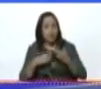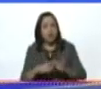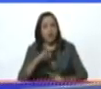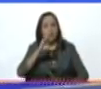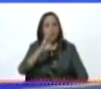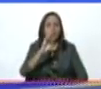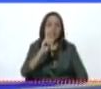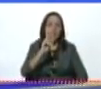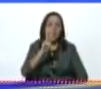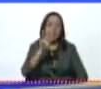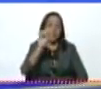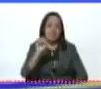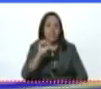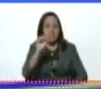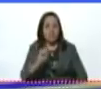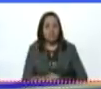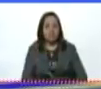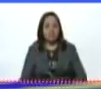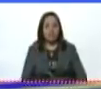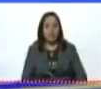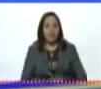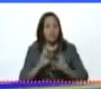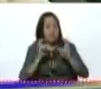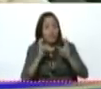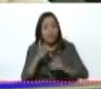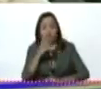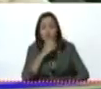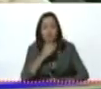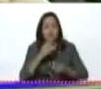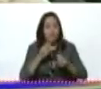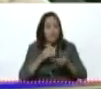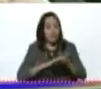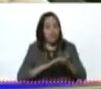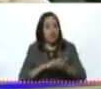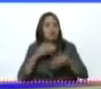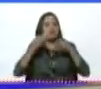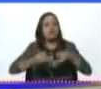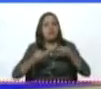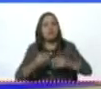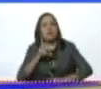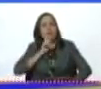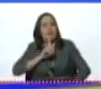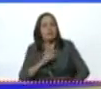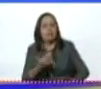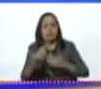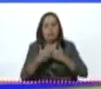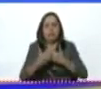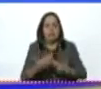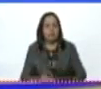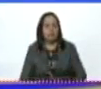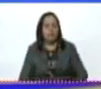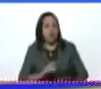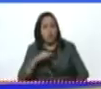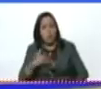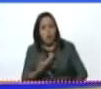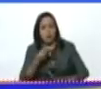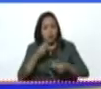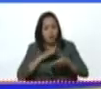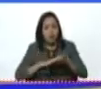Eso es un tema no resuelto. Siempre hay una excusa. Y no resuelven. Yo lo